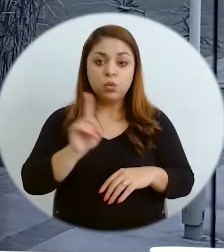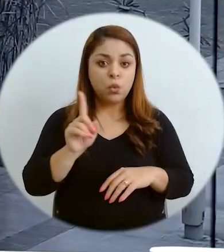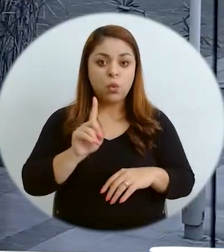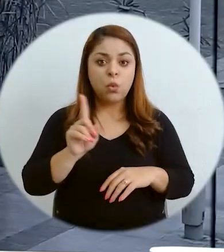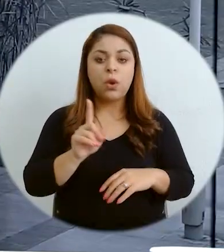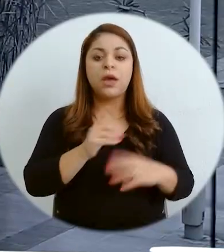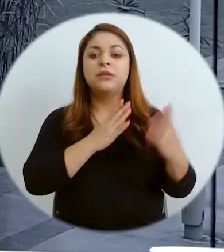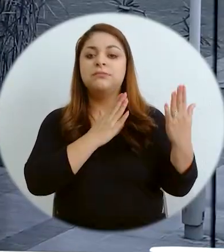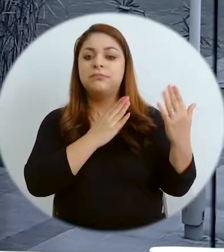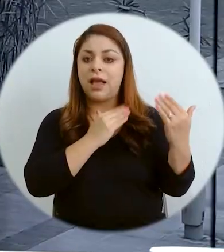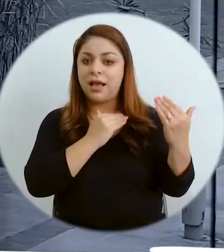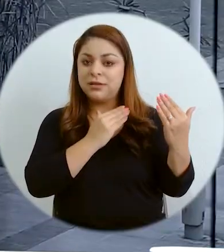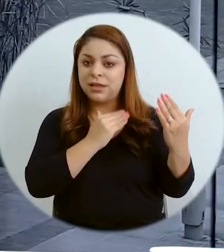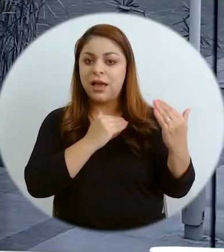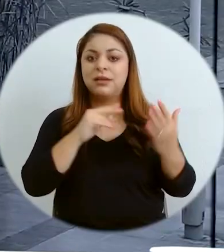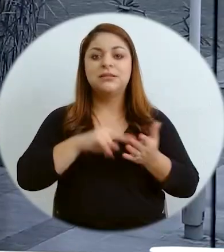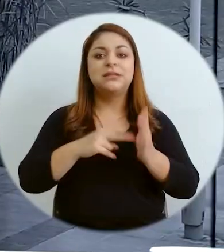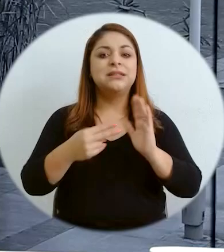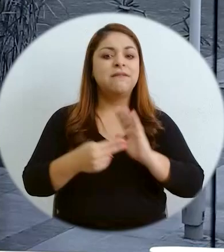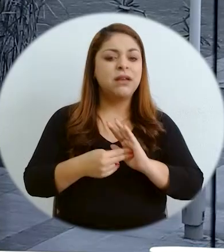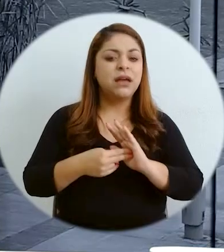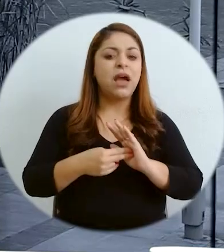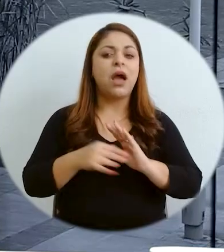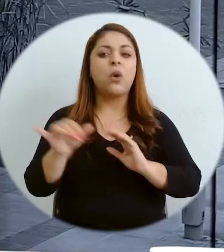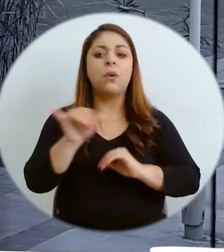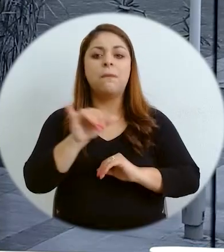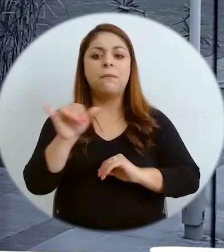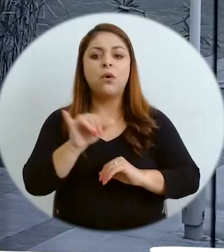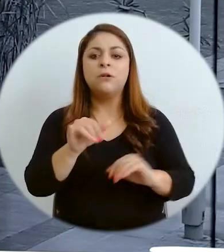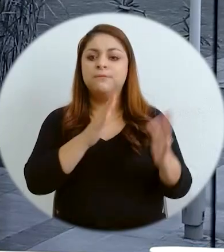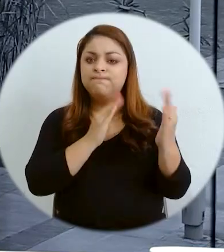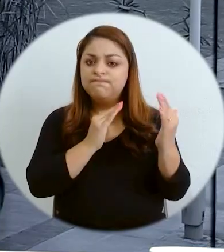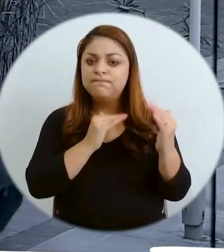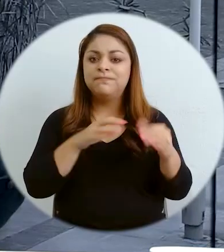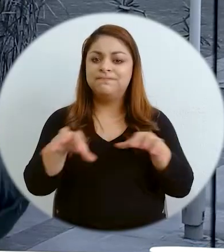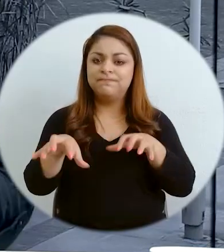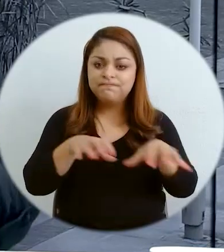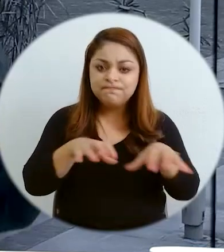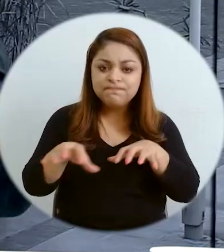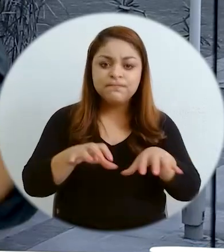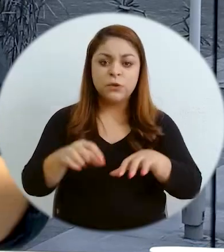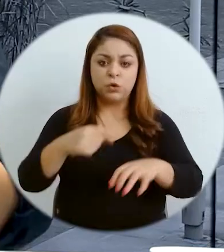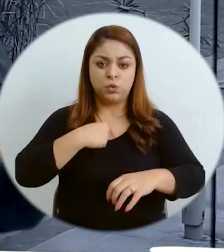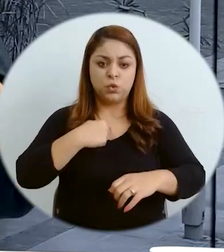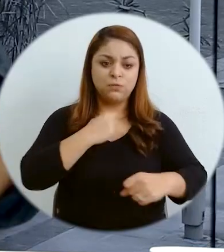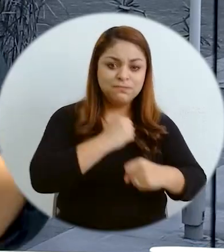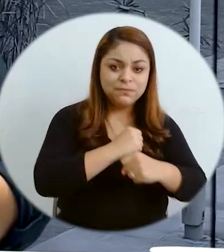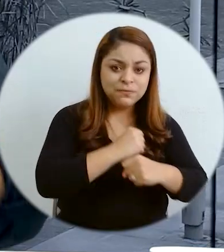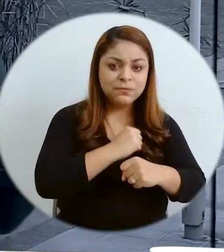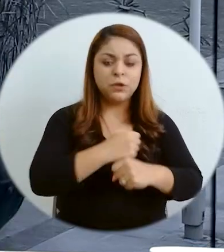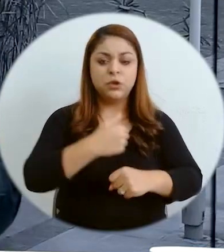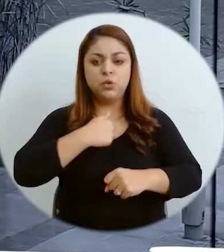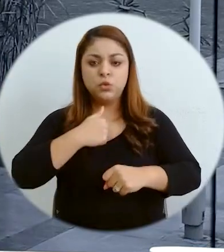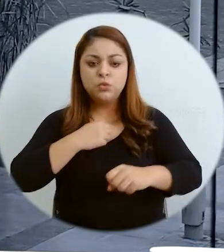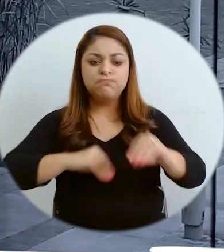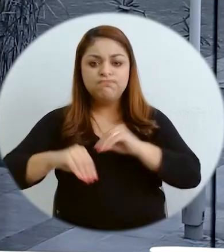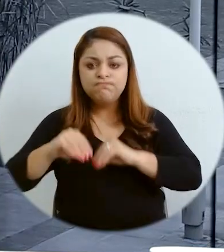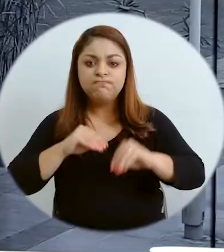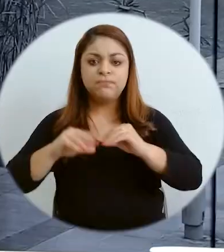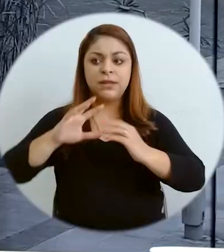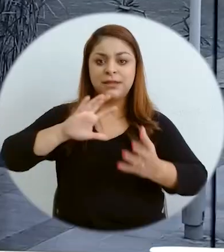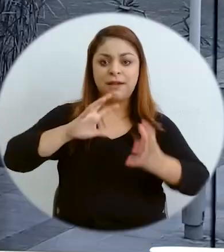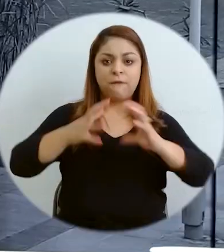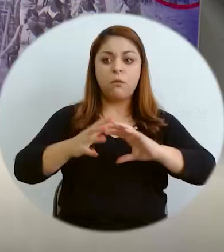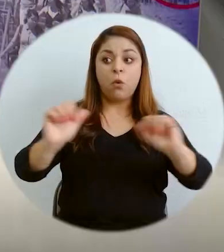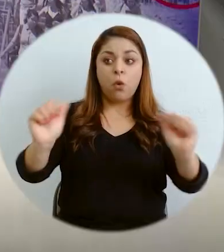que ser la que nos hablaba Freire, ¿verdad? Que es una esperanza activa donde yo hago, donde yo transformo en conjunto con